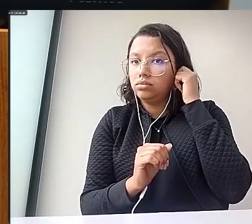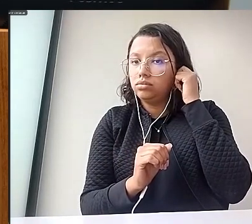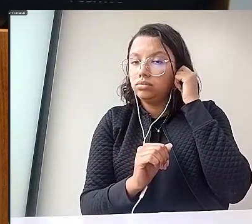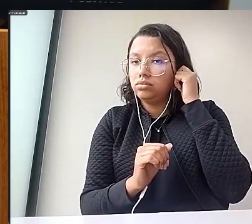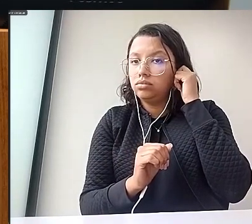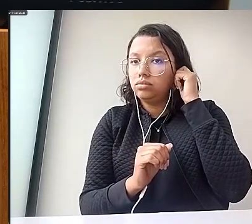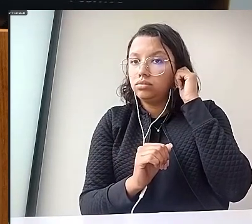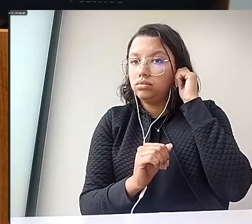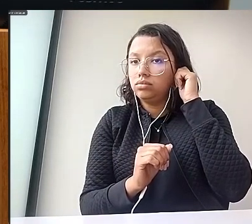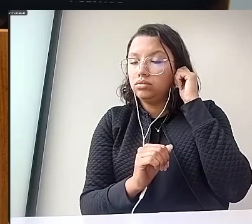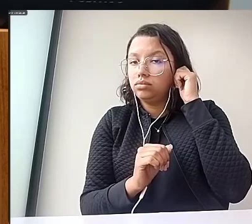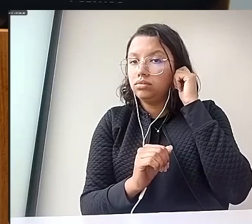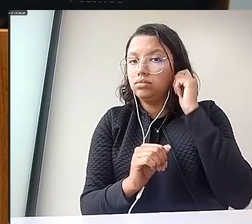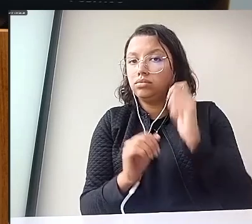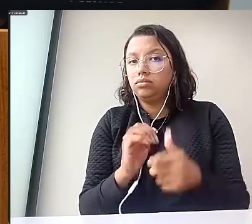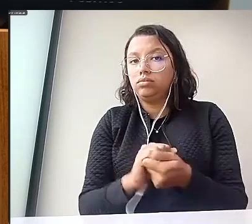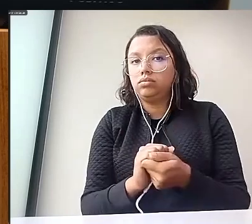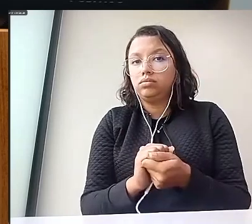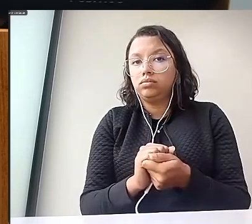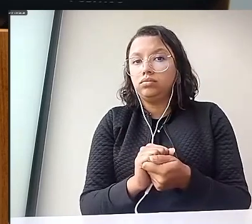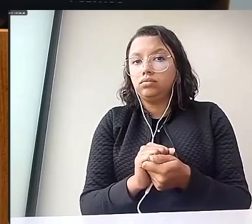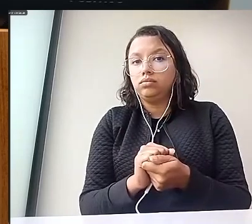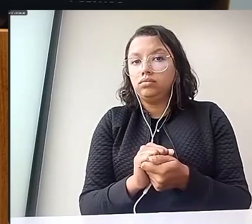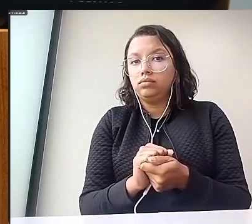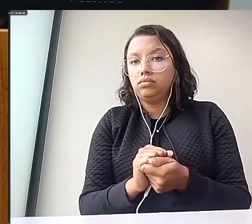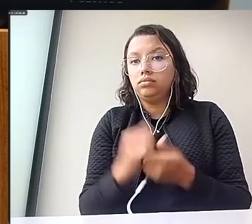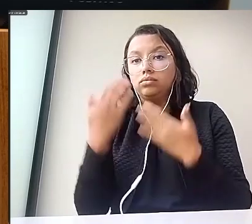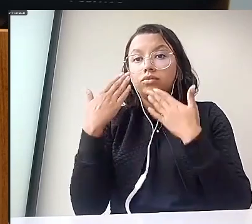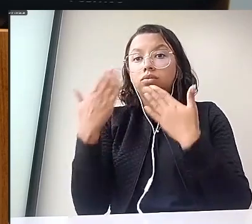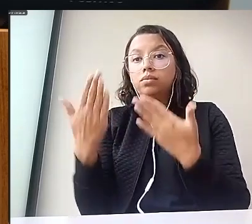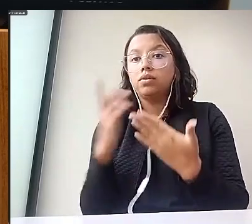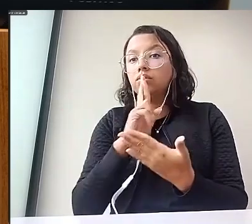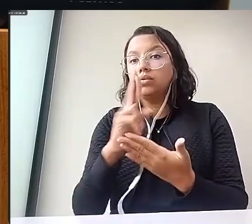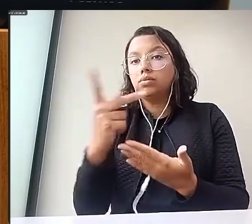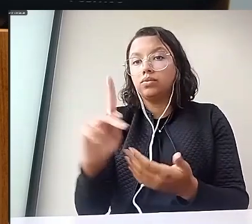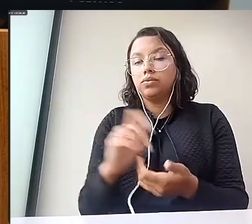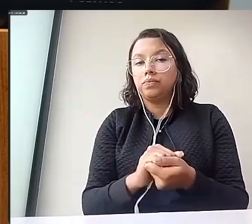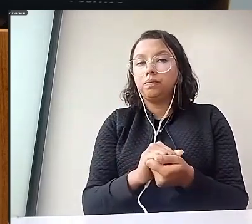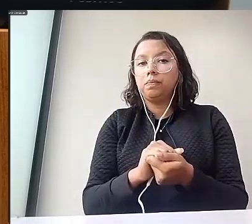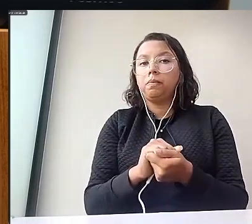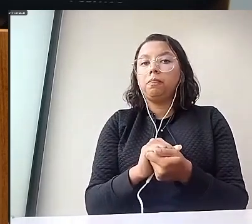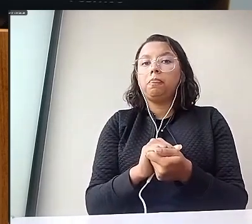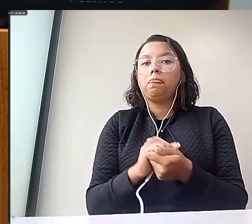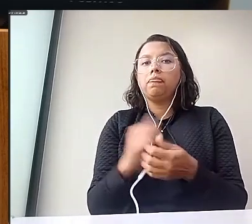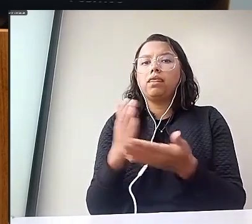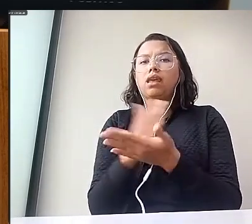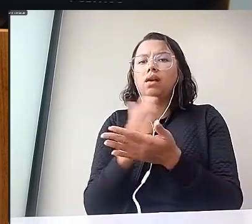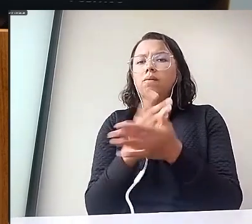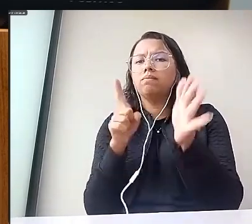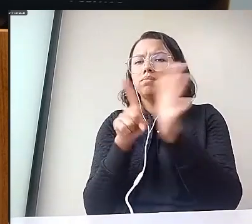recientemente. Perfeitamente. Muitas graças. Há alguma pergunta